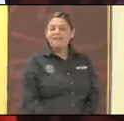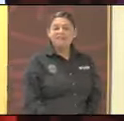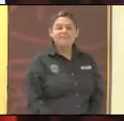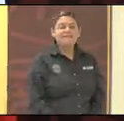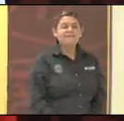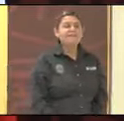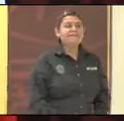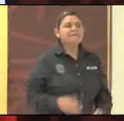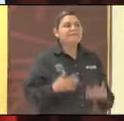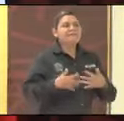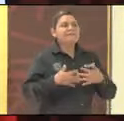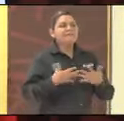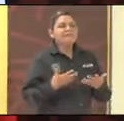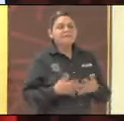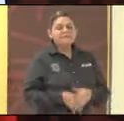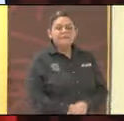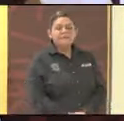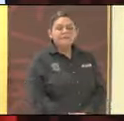Fíjense nada más.